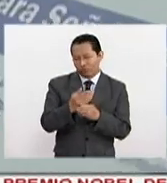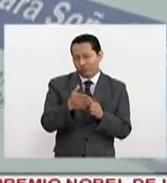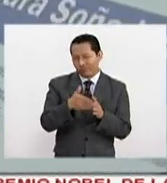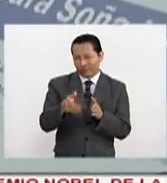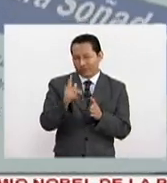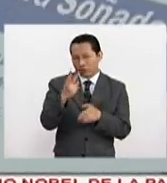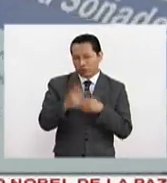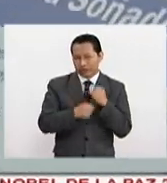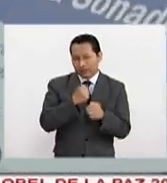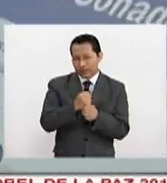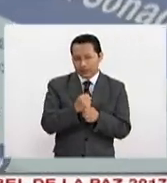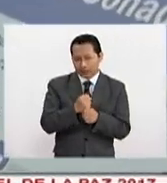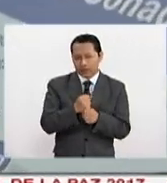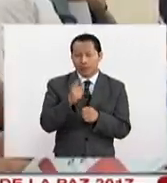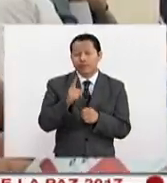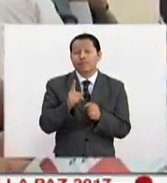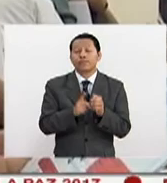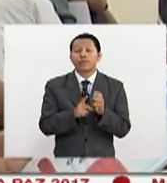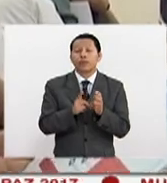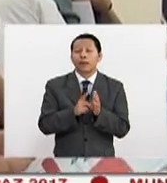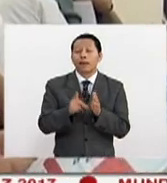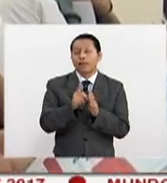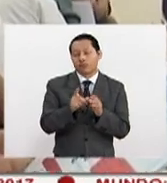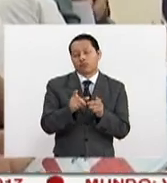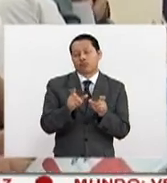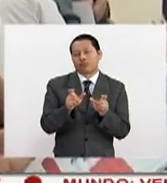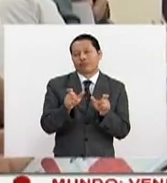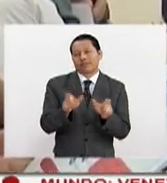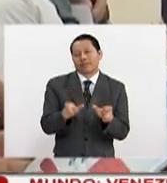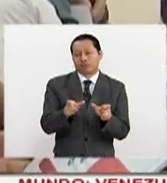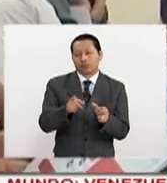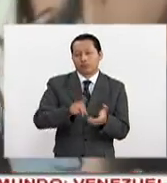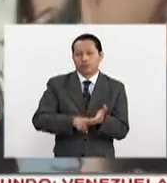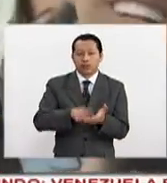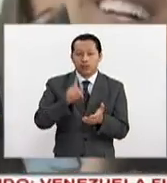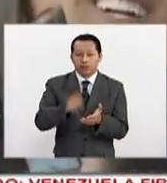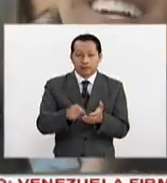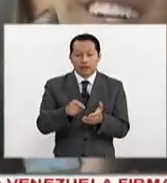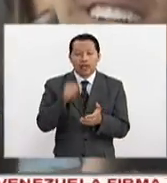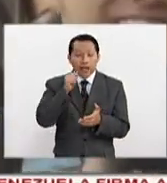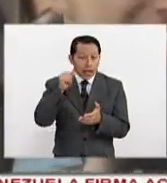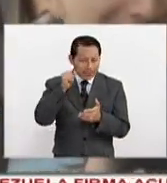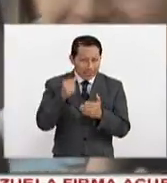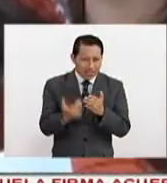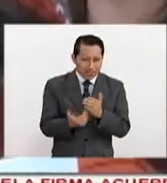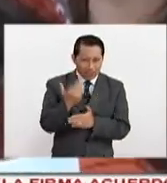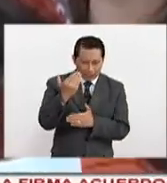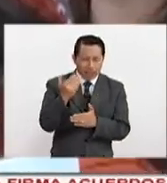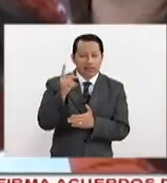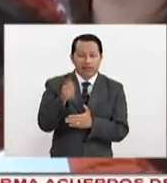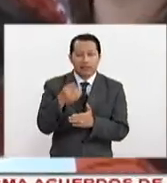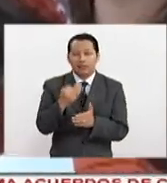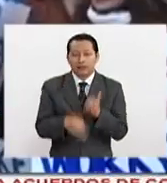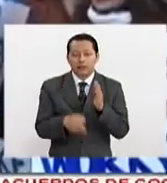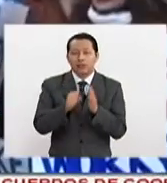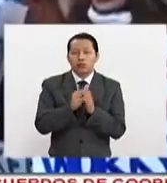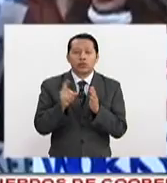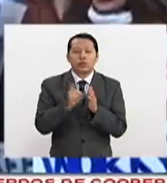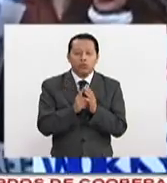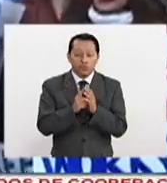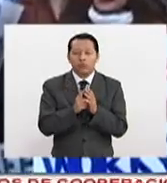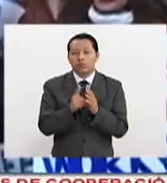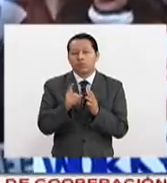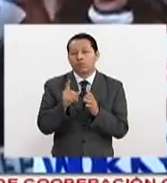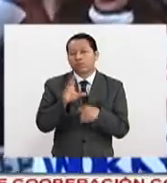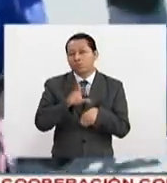un lapso de 2 años. El Departamento de Seguridad Interior informó que hasta la mañana de ayer, quedaban pendientes las solicitudes de